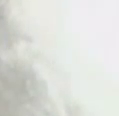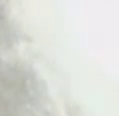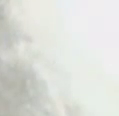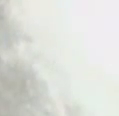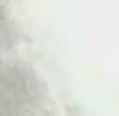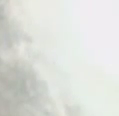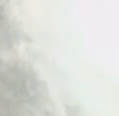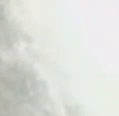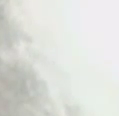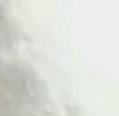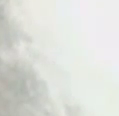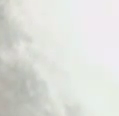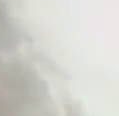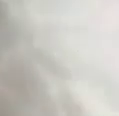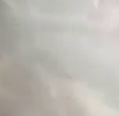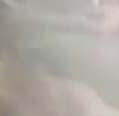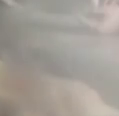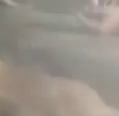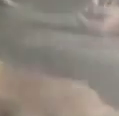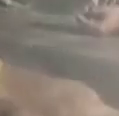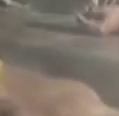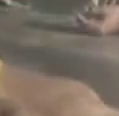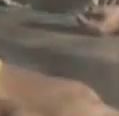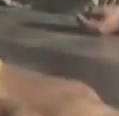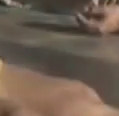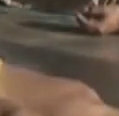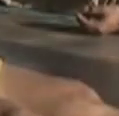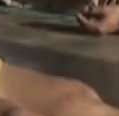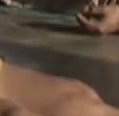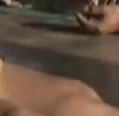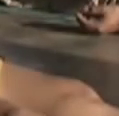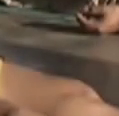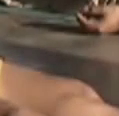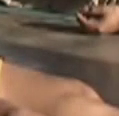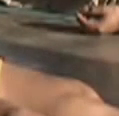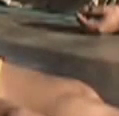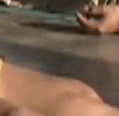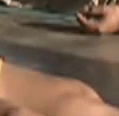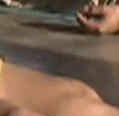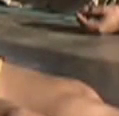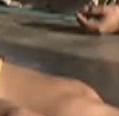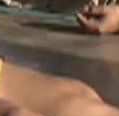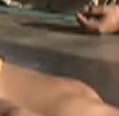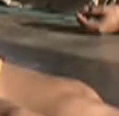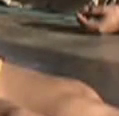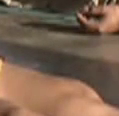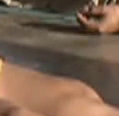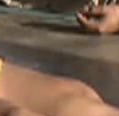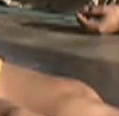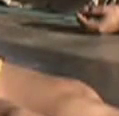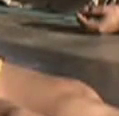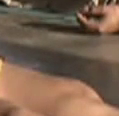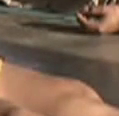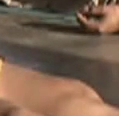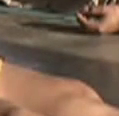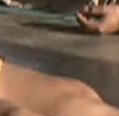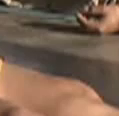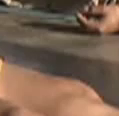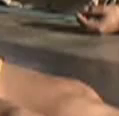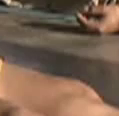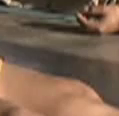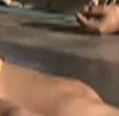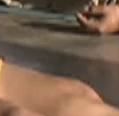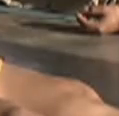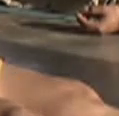entrar, como tú decías antes, ¿no?, en contacto con ellos mismos y realmente vivir desde su verdad, que es